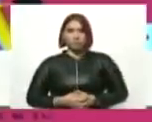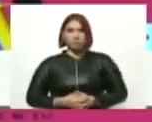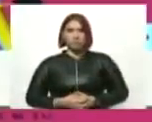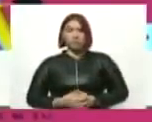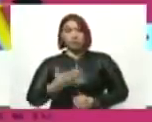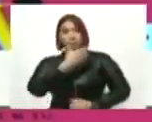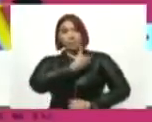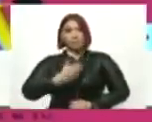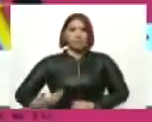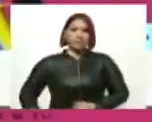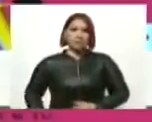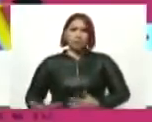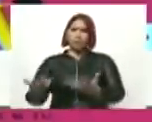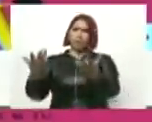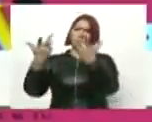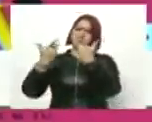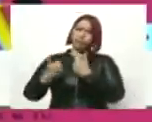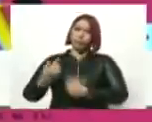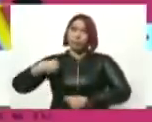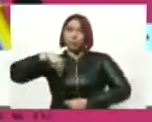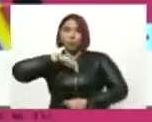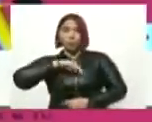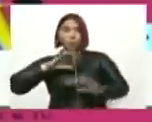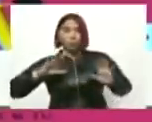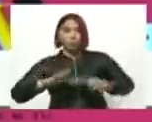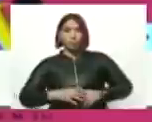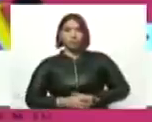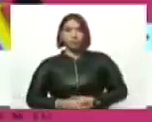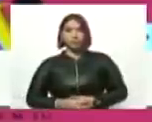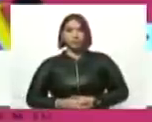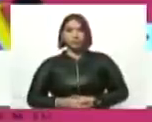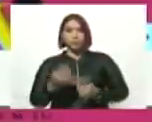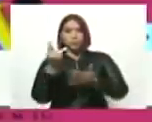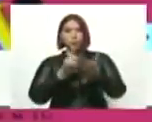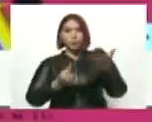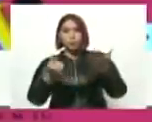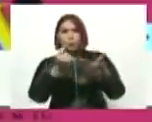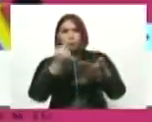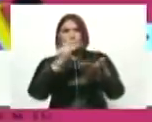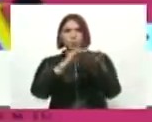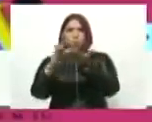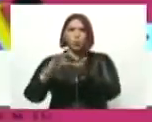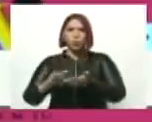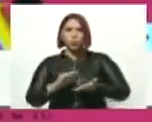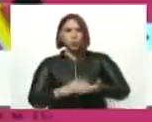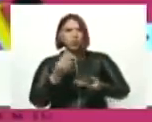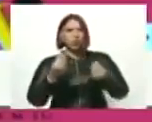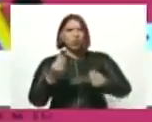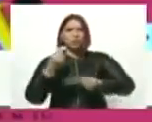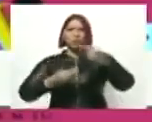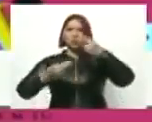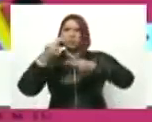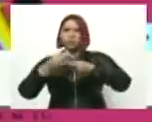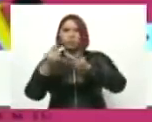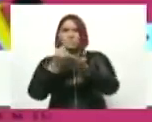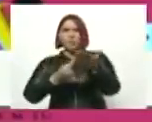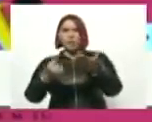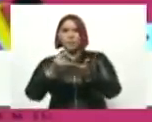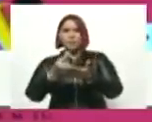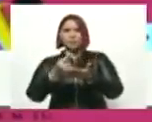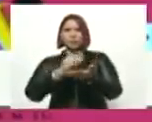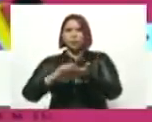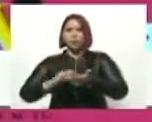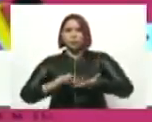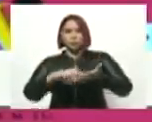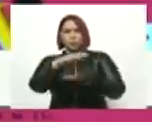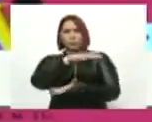El presidente nos ha planteado a nosotros el mapa de soluciones. ¿Cómo se construye un mapa de soluciones a los problemas que